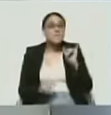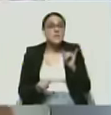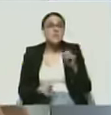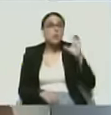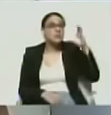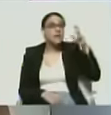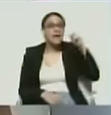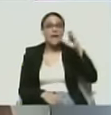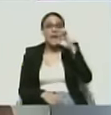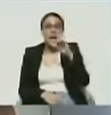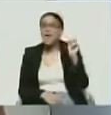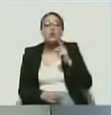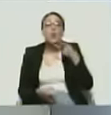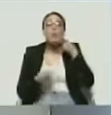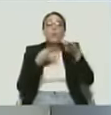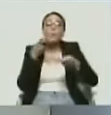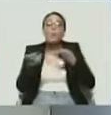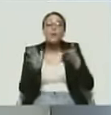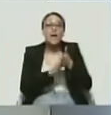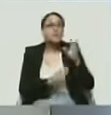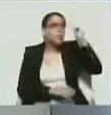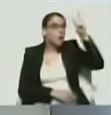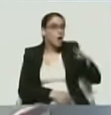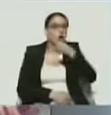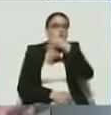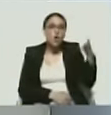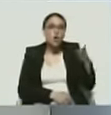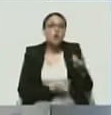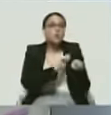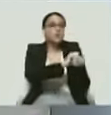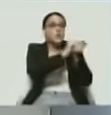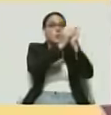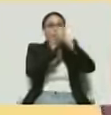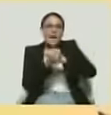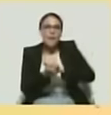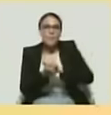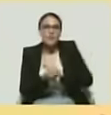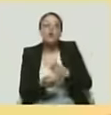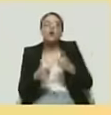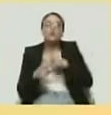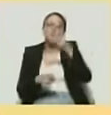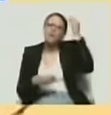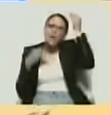regularidad el cronograma y sobre el cambio de la normativa de los testigos. Gracias.